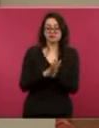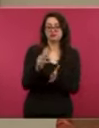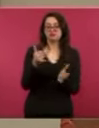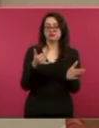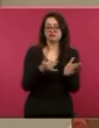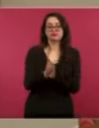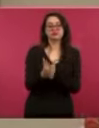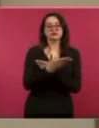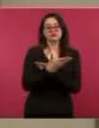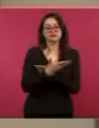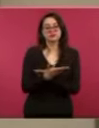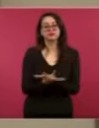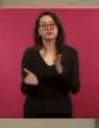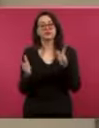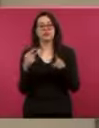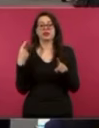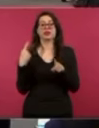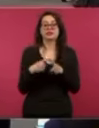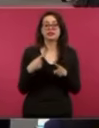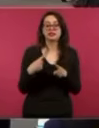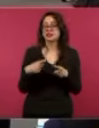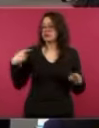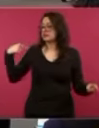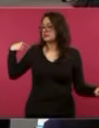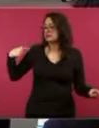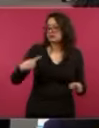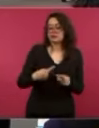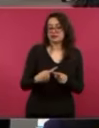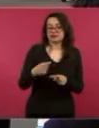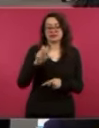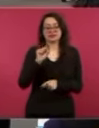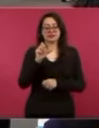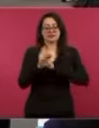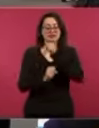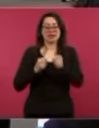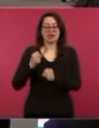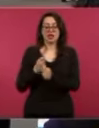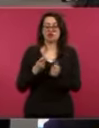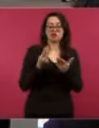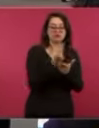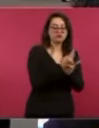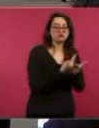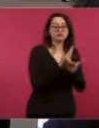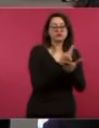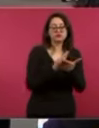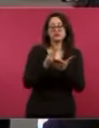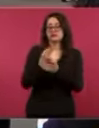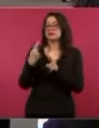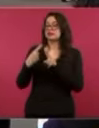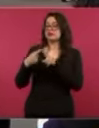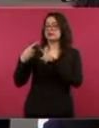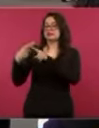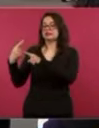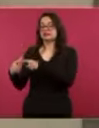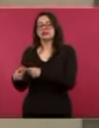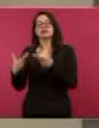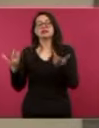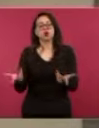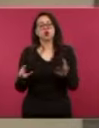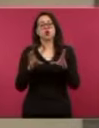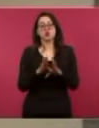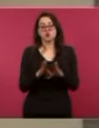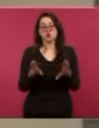historietas. ¿Quiénes lo han ilustrado a lo largo de estos 60 años y cuáles son las novedades, tanto en cómic